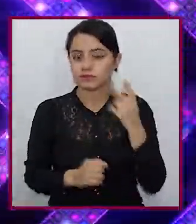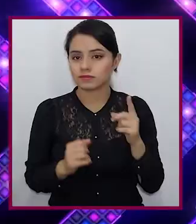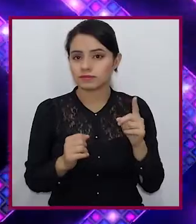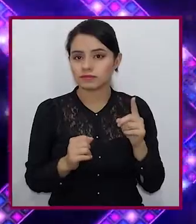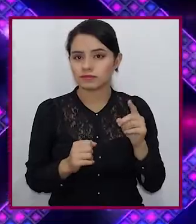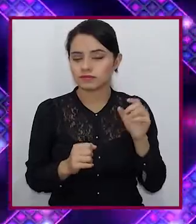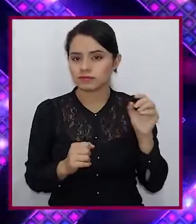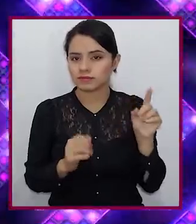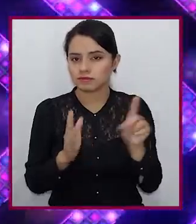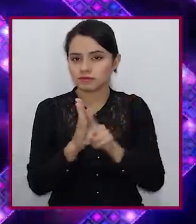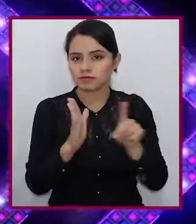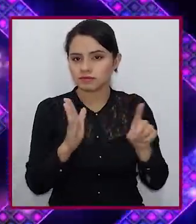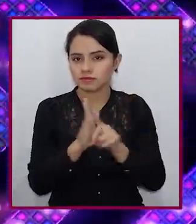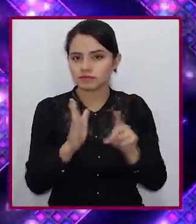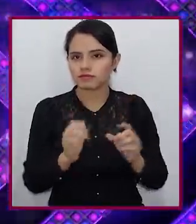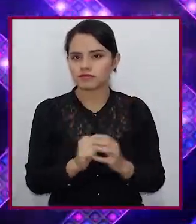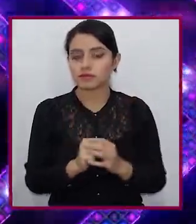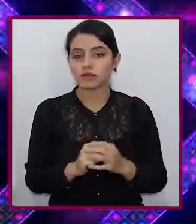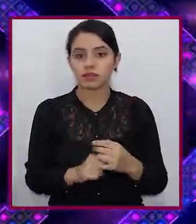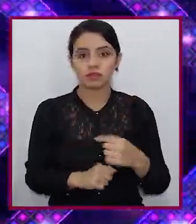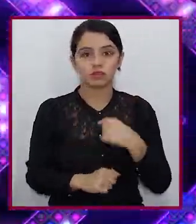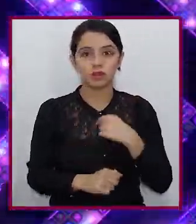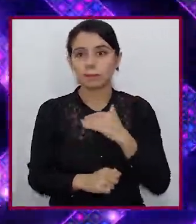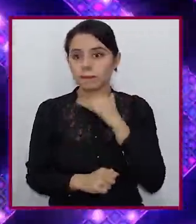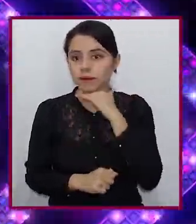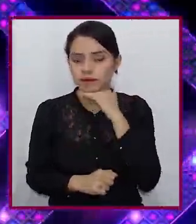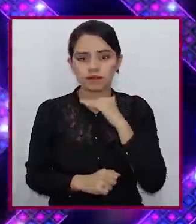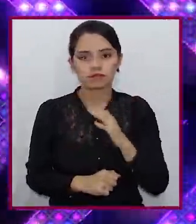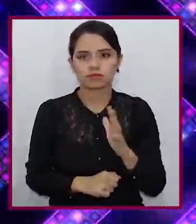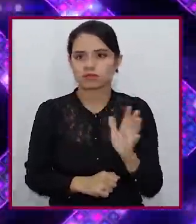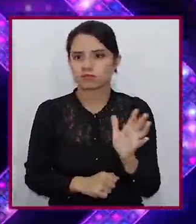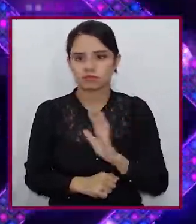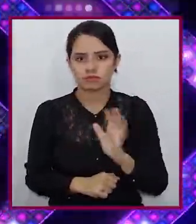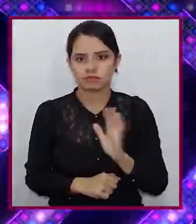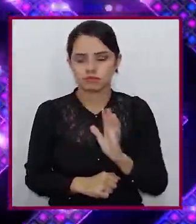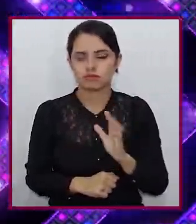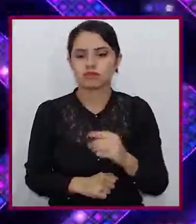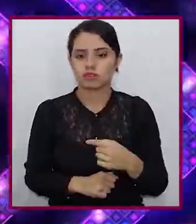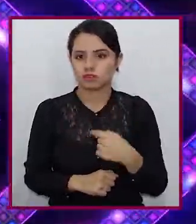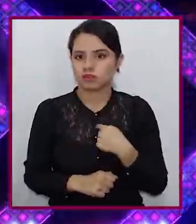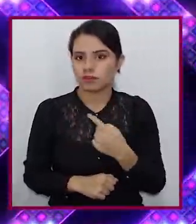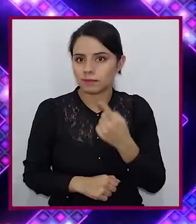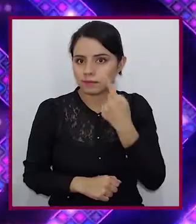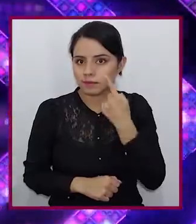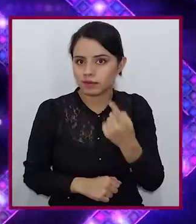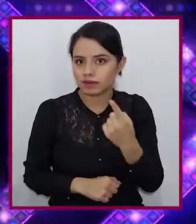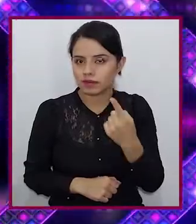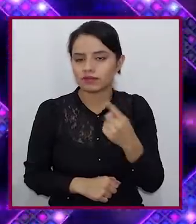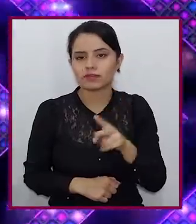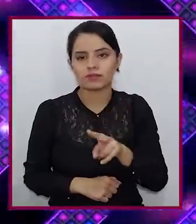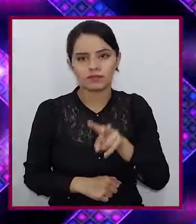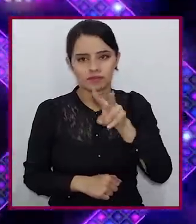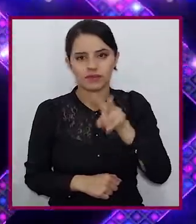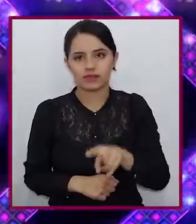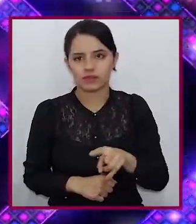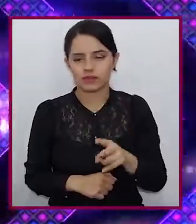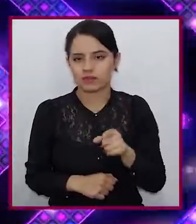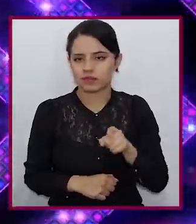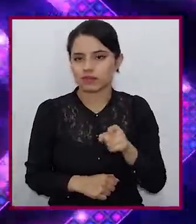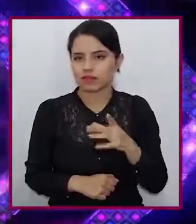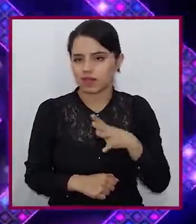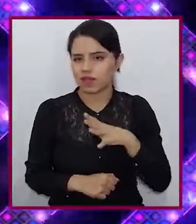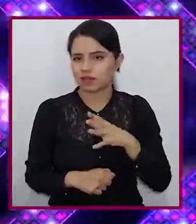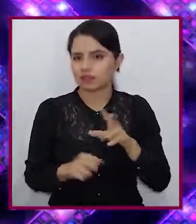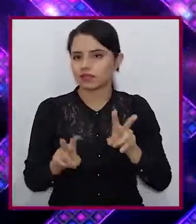Ay, no crean que andaba perdido. Estaba con este artículo. Buenísimo, en verdad. ¿Ustedes sabían que